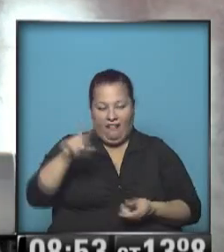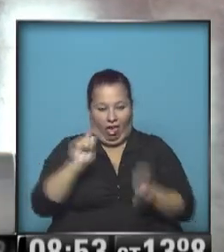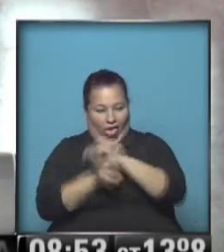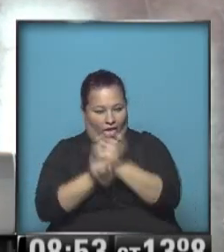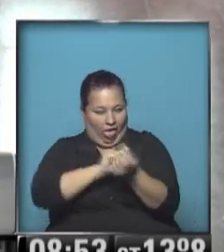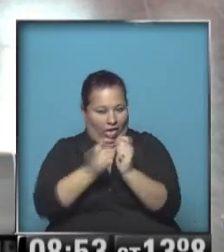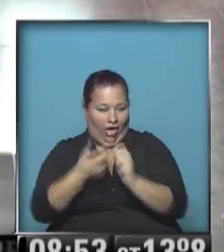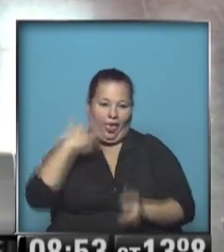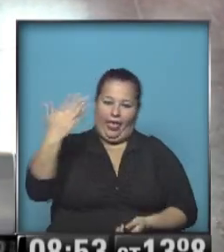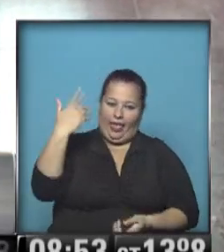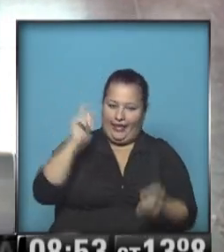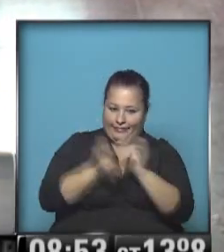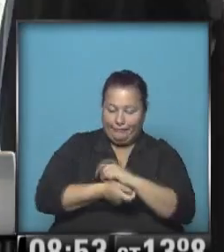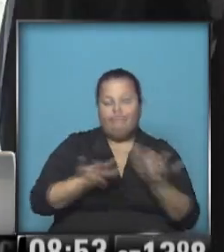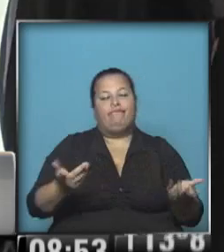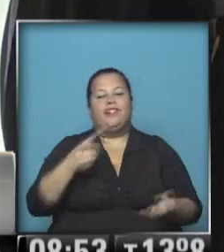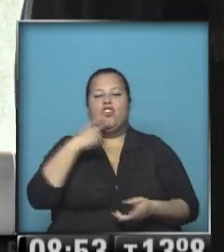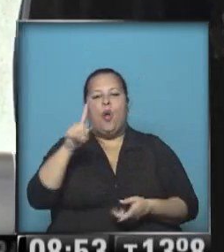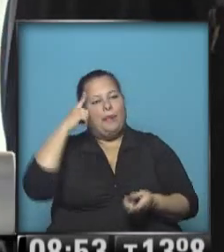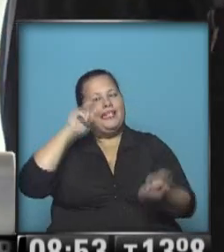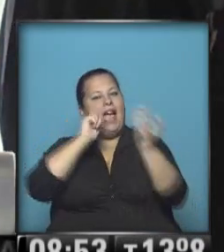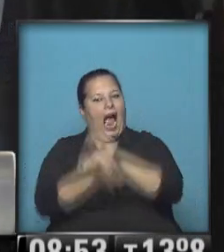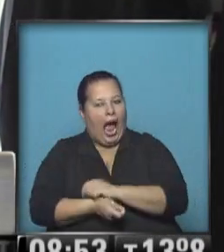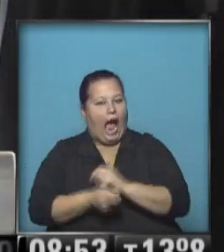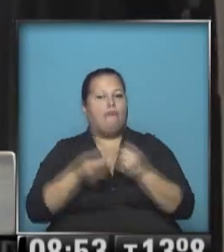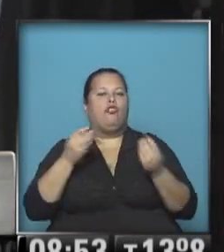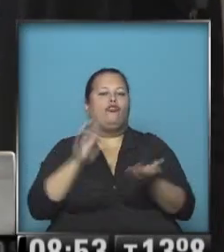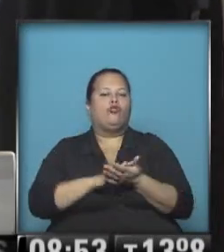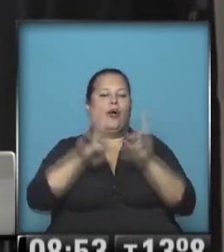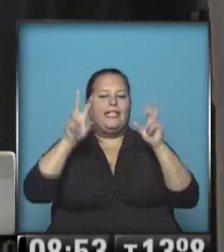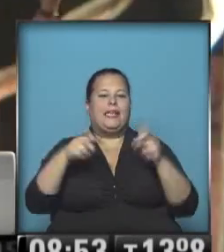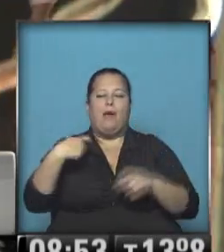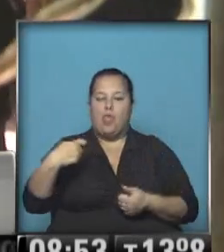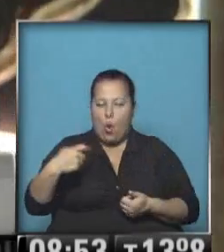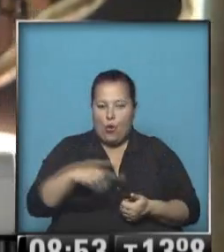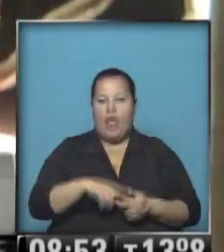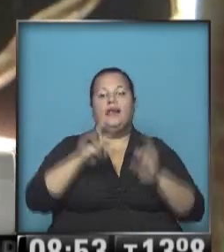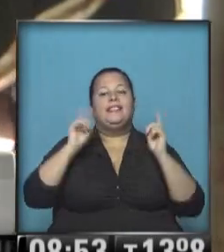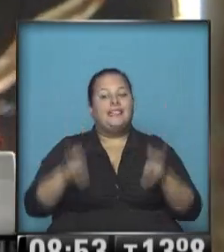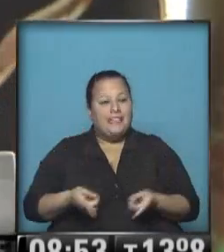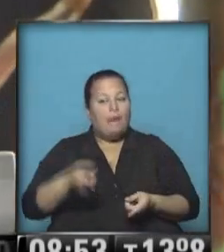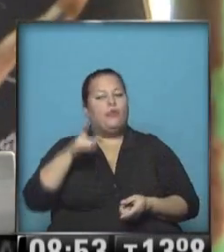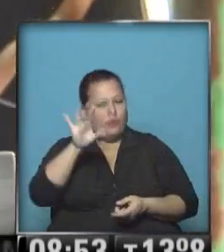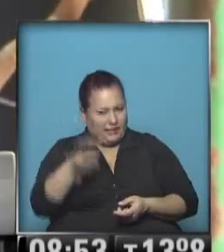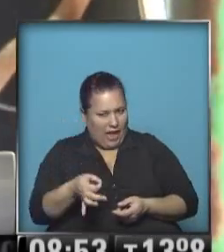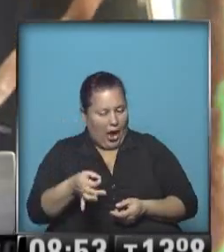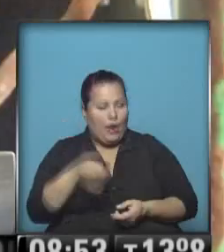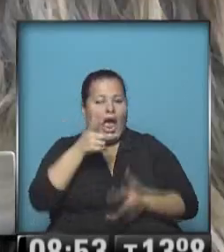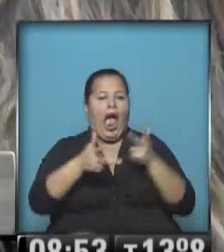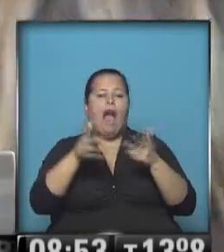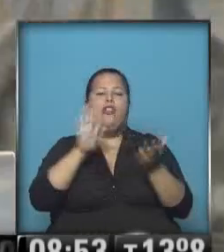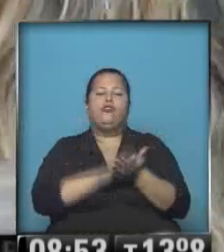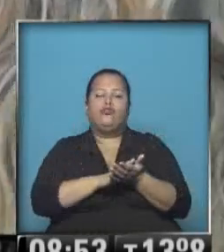de discurso desgraciadamente no incluyó un cambio en el sistema jubilatorio y también saben que él habló